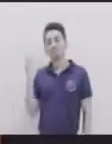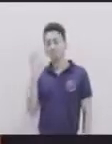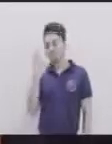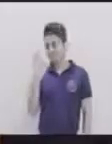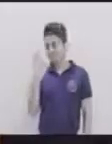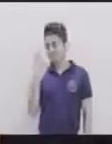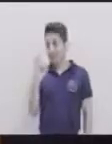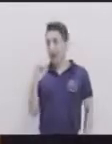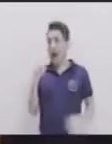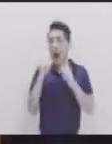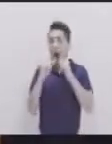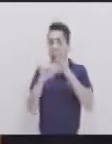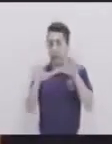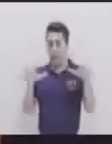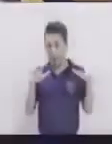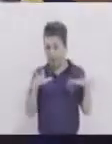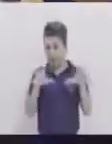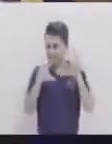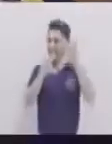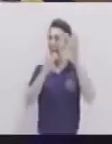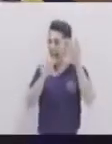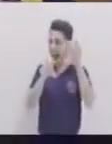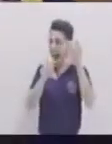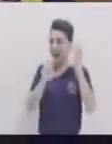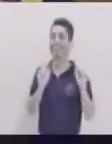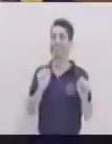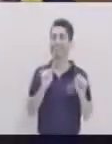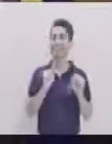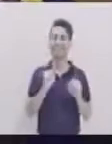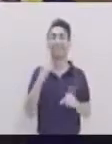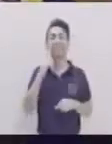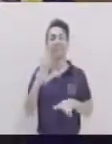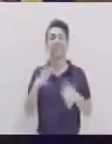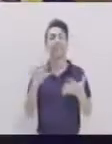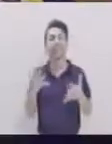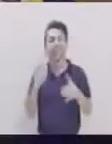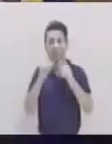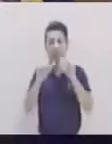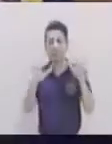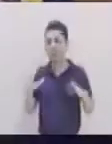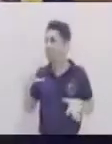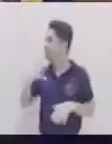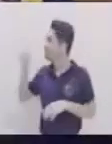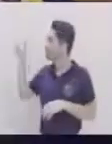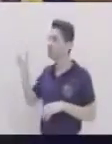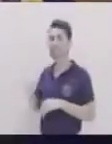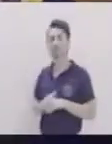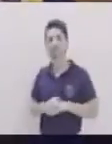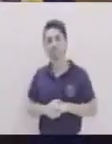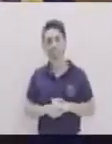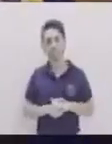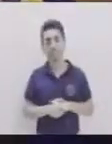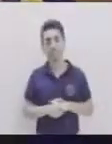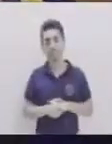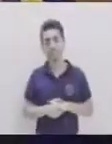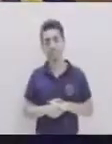Muy bien, animales. ¿Qué clase de animales podemos observar en este dibujo?